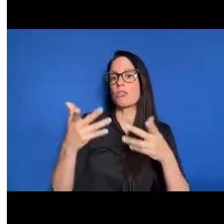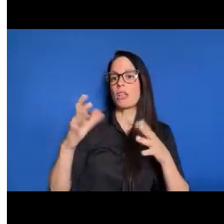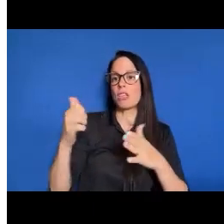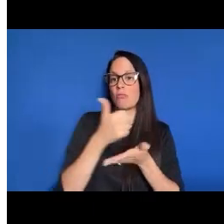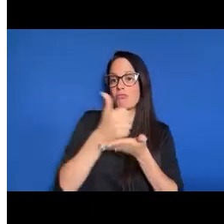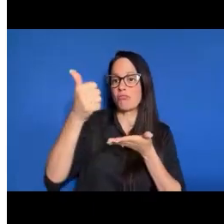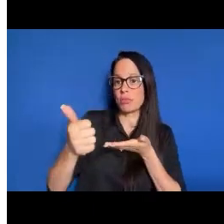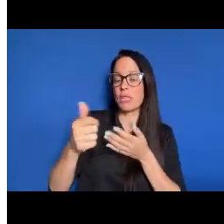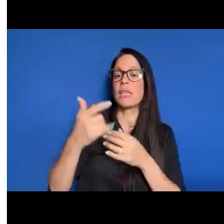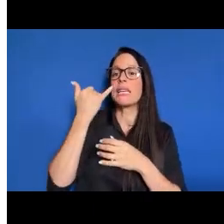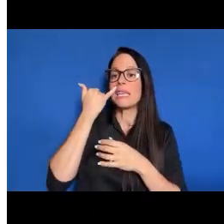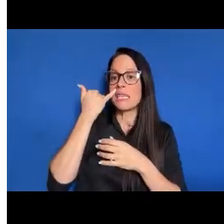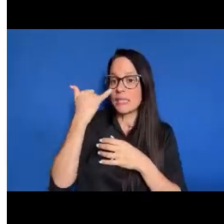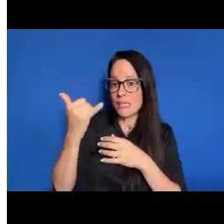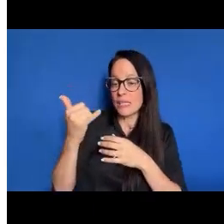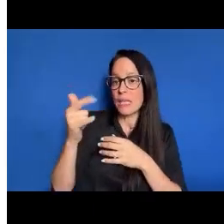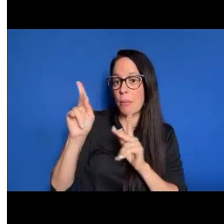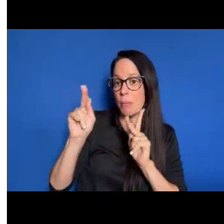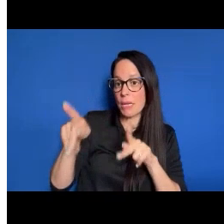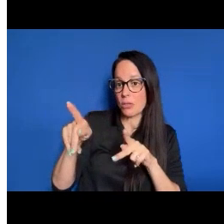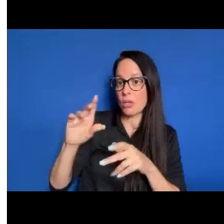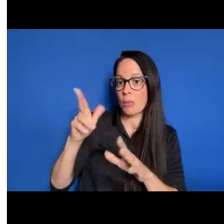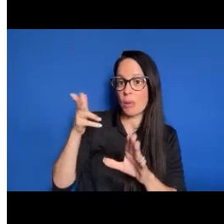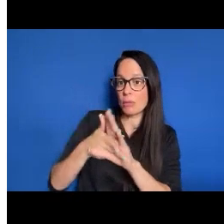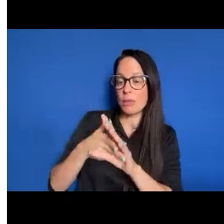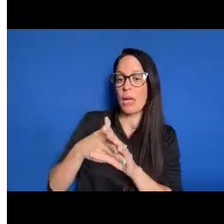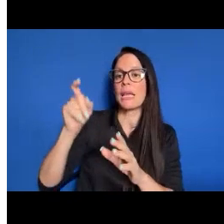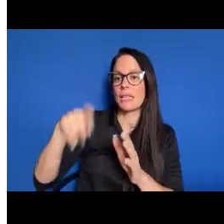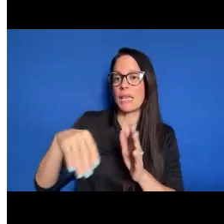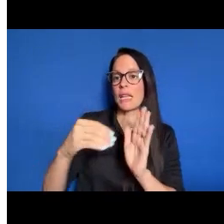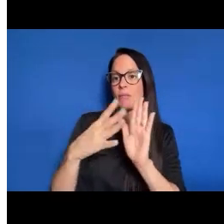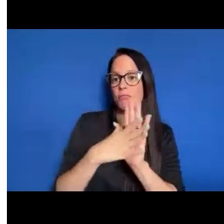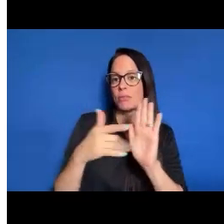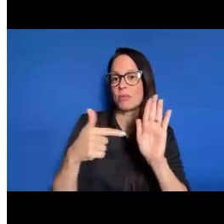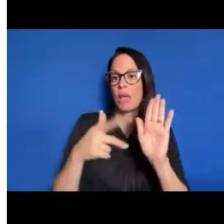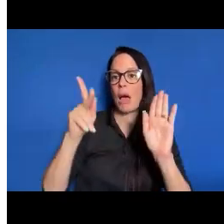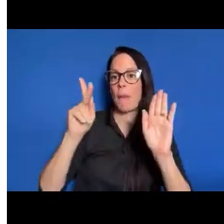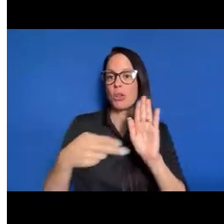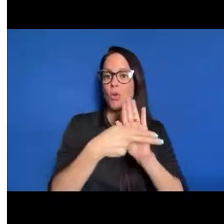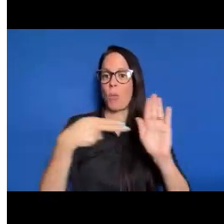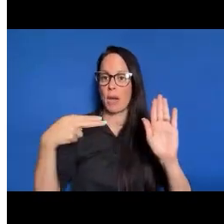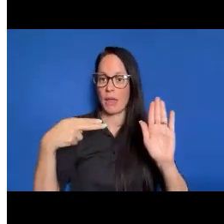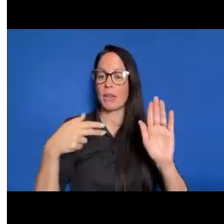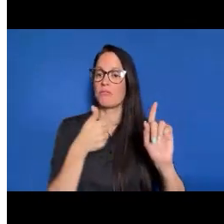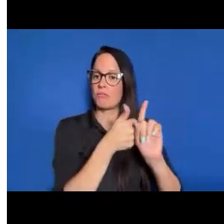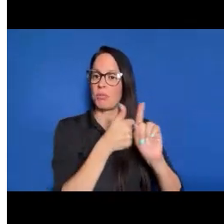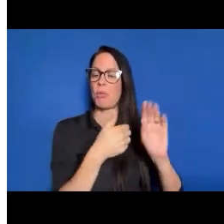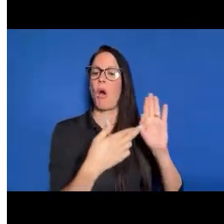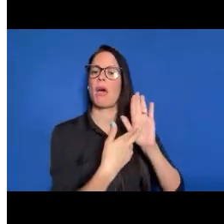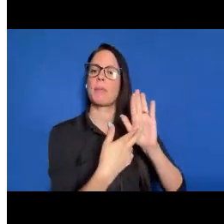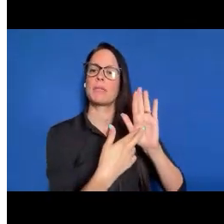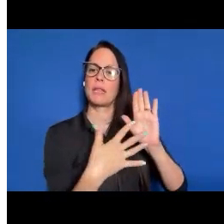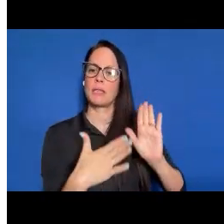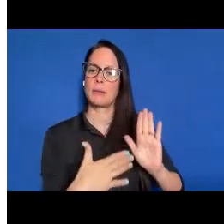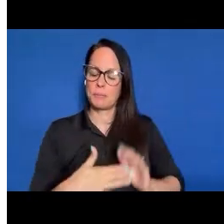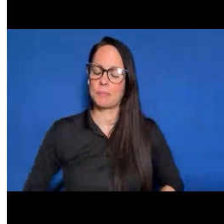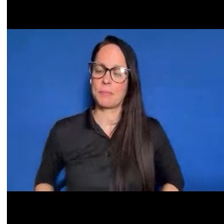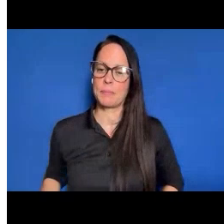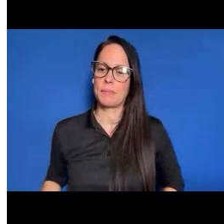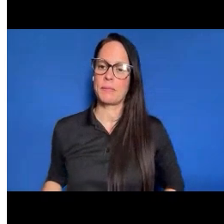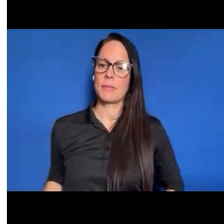por escrito, puña y firme, ¿verdad?, y firma de la persona que fue nombrada, que delega la representación. Señor